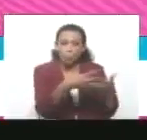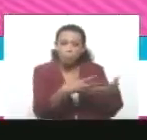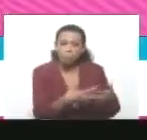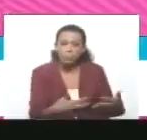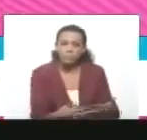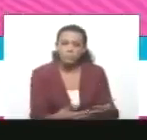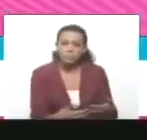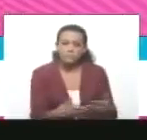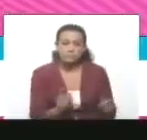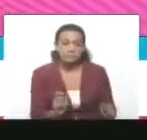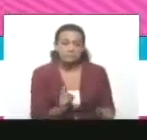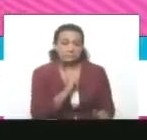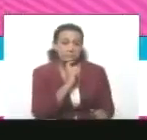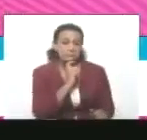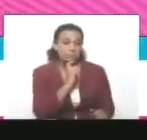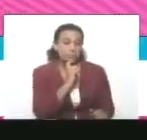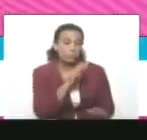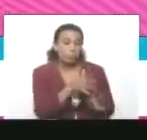Es un vómito,